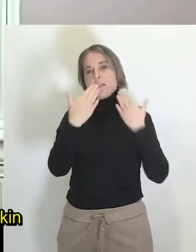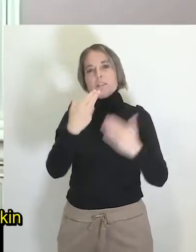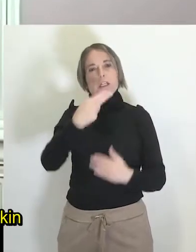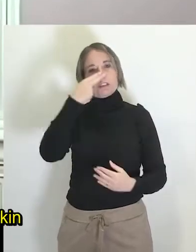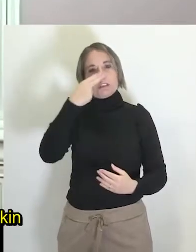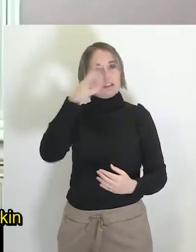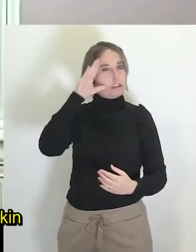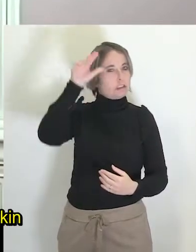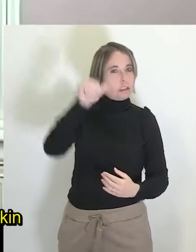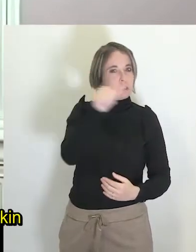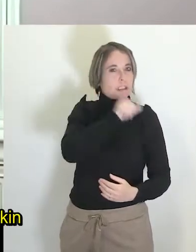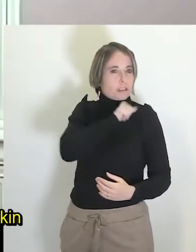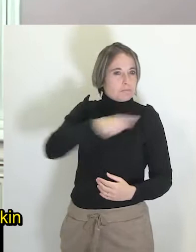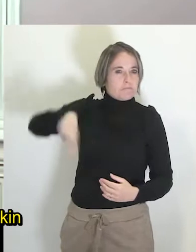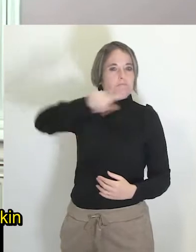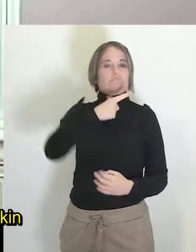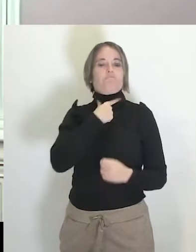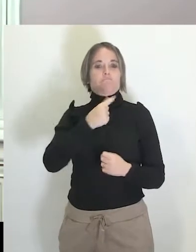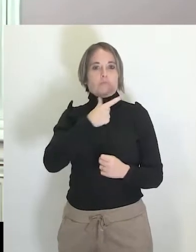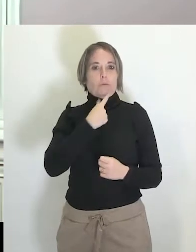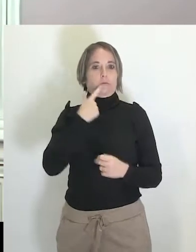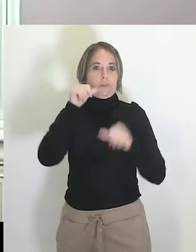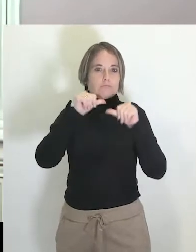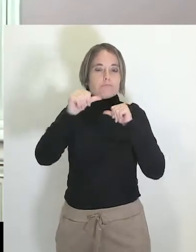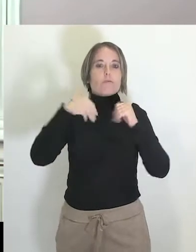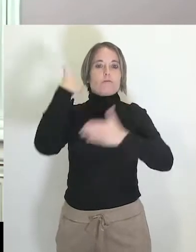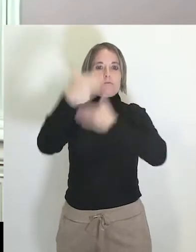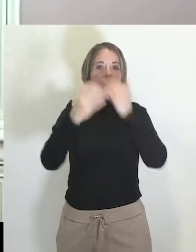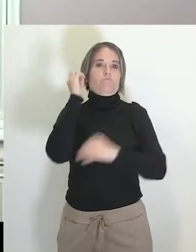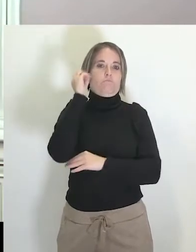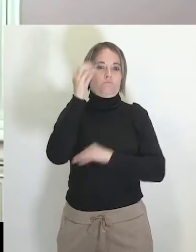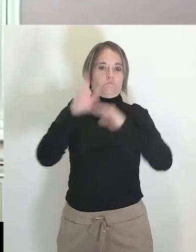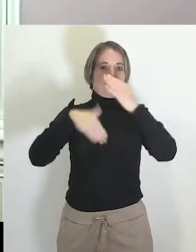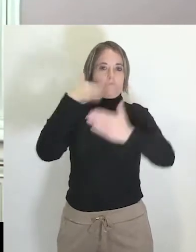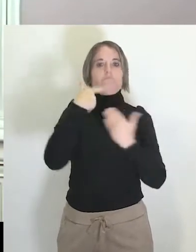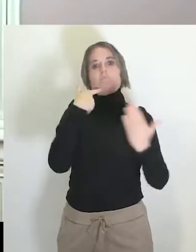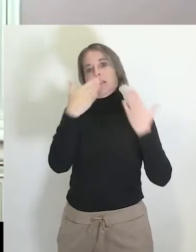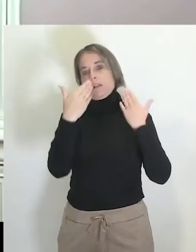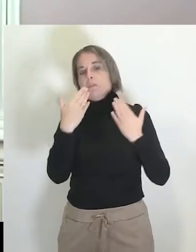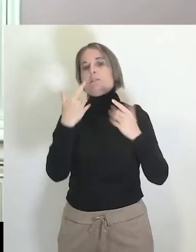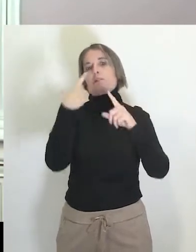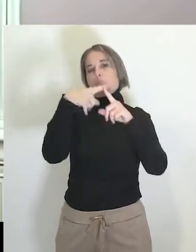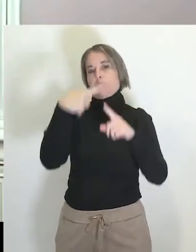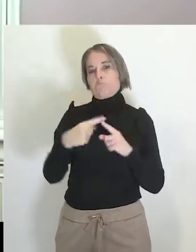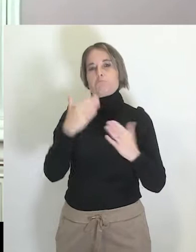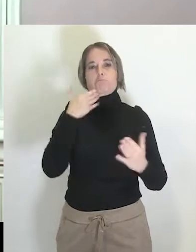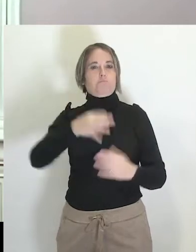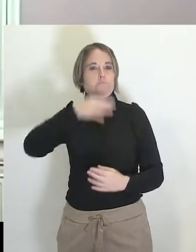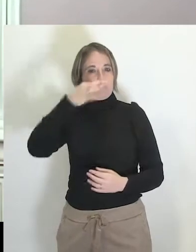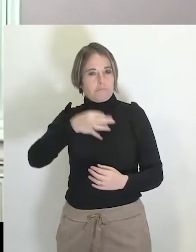jarritako interes berdinarekin espero dugu jarraitzea aurtengo ziklorako dauzkagun elkarrizketak, dauzkagun